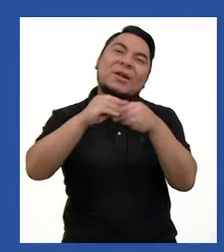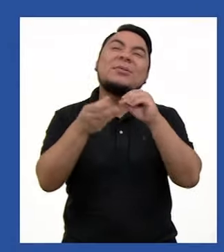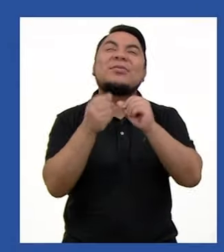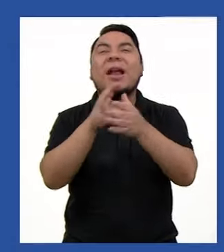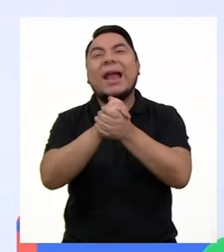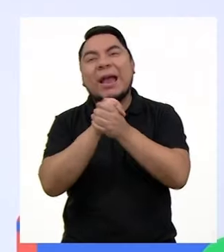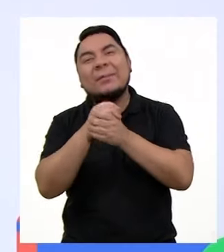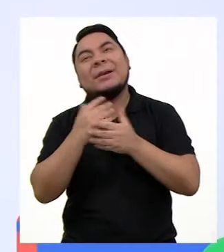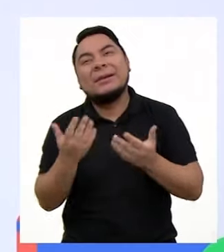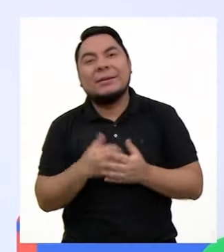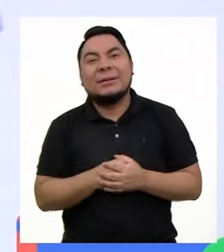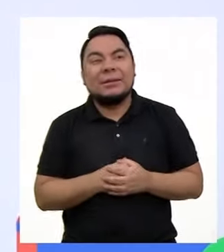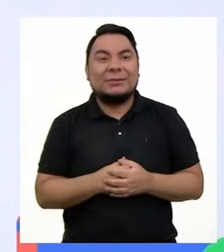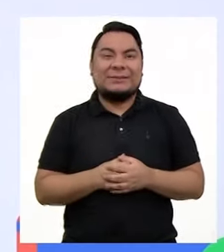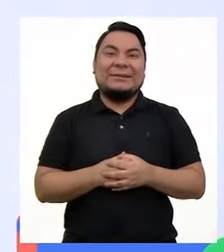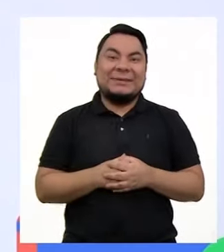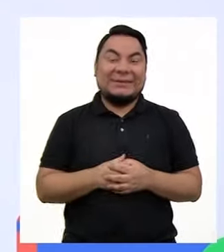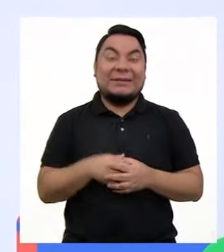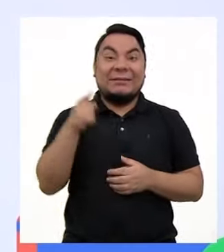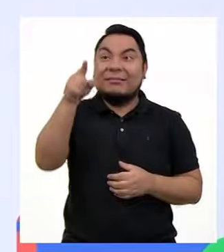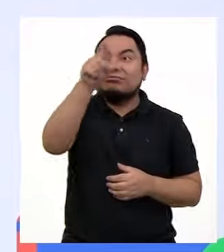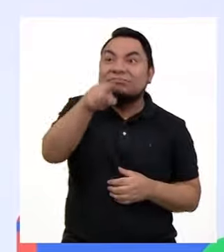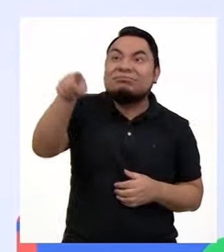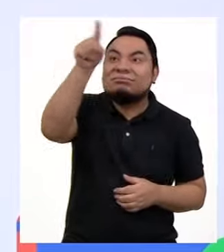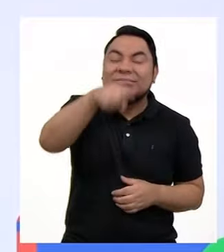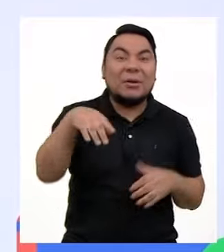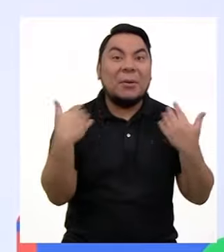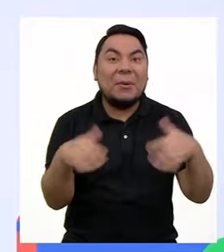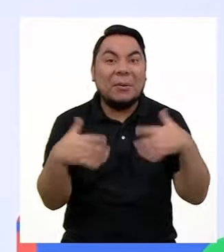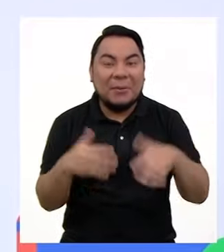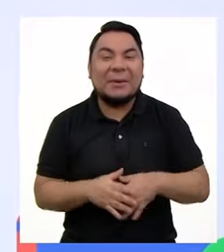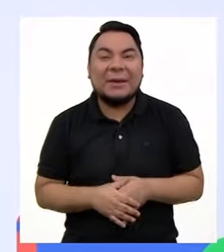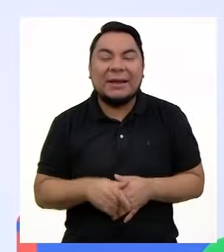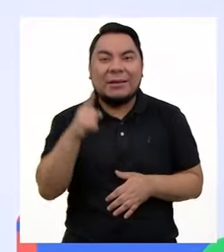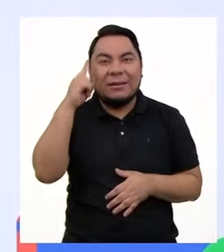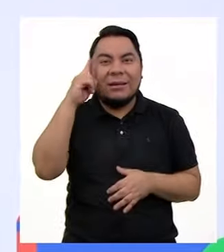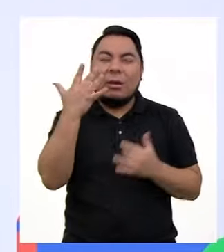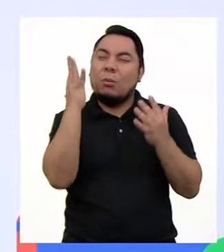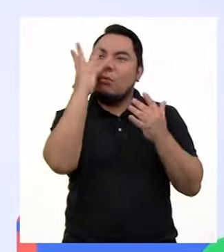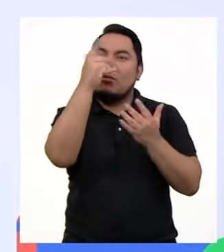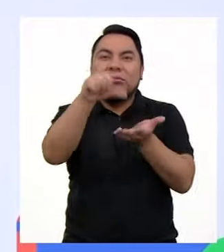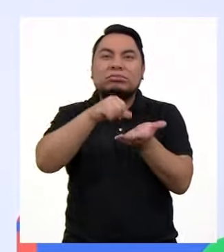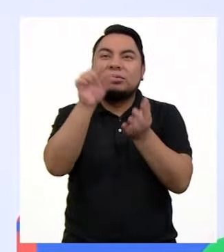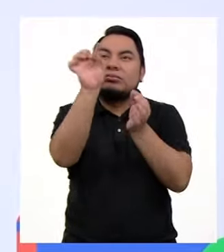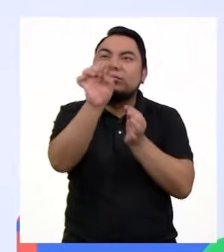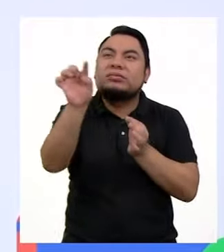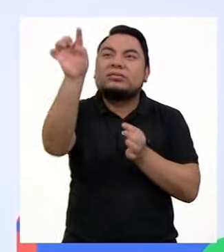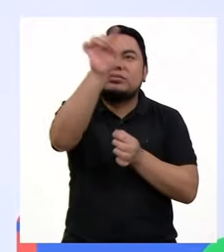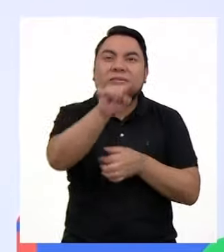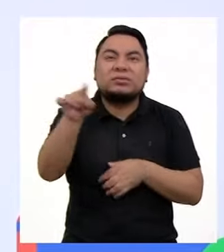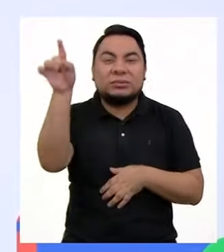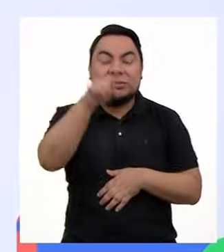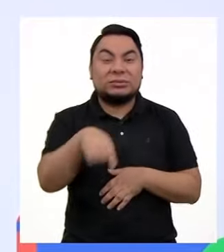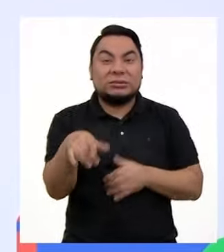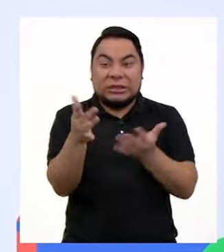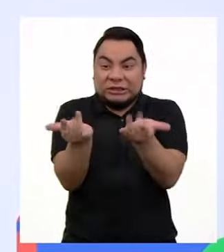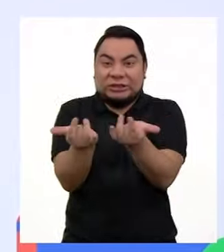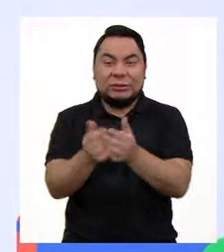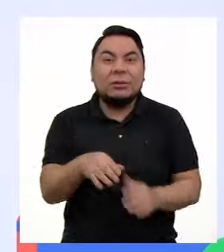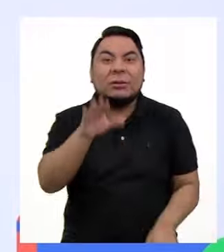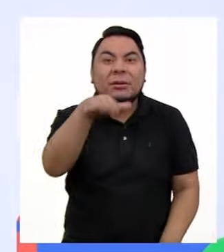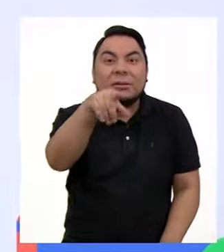¡Soltan cosas! ¡Qué telaraña tan impresionante! Parece una obra de arte. Niñas y niños, ¿alguna vez